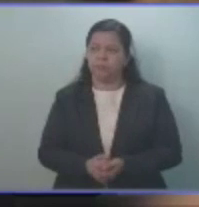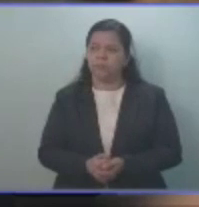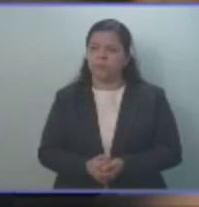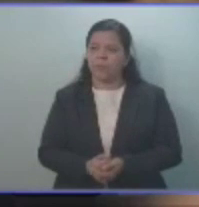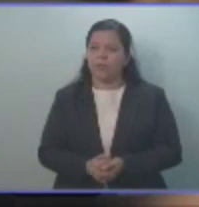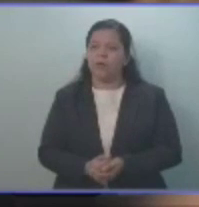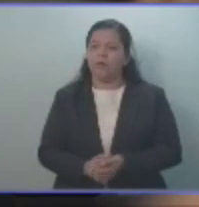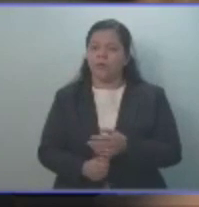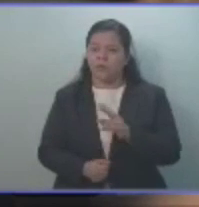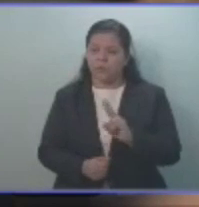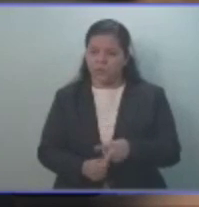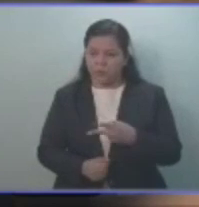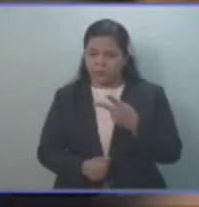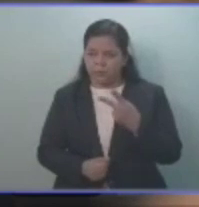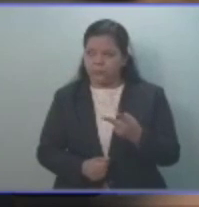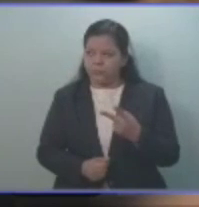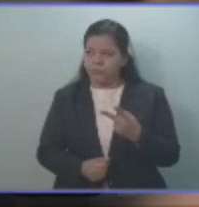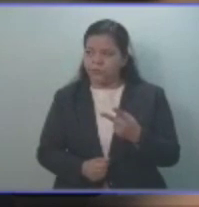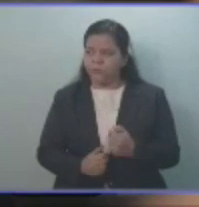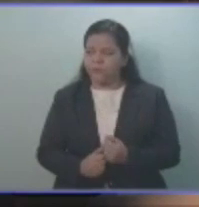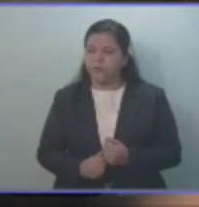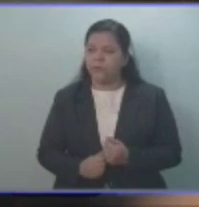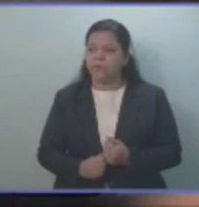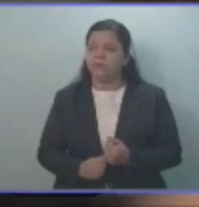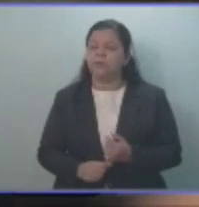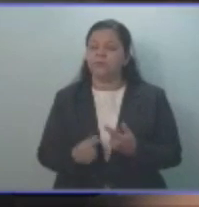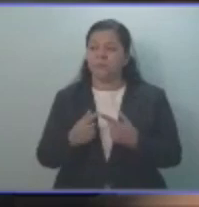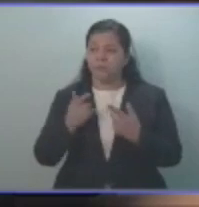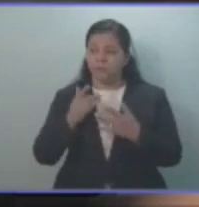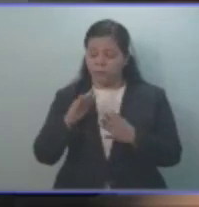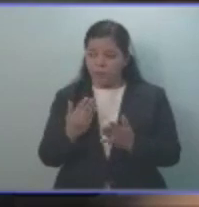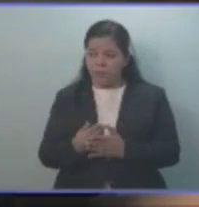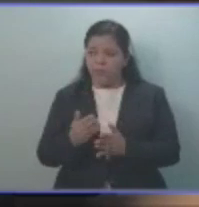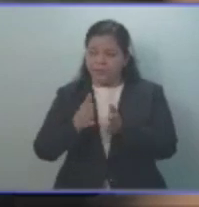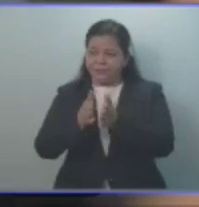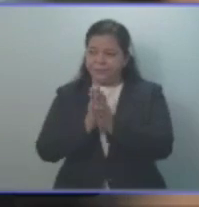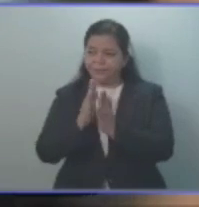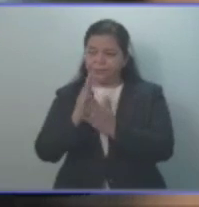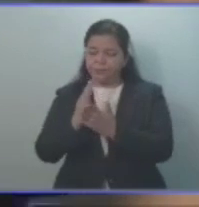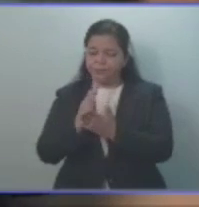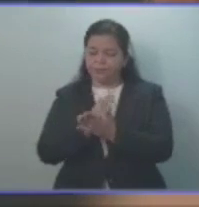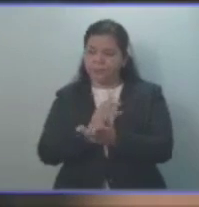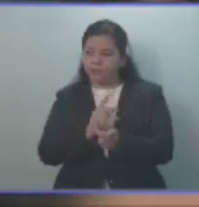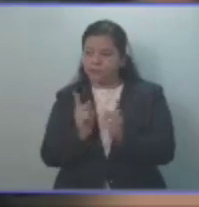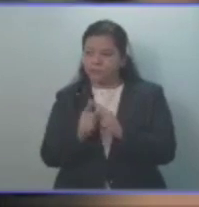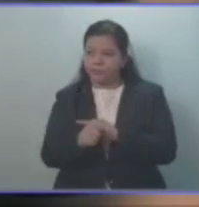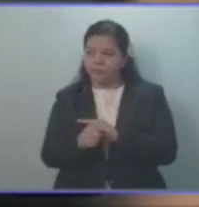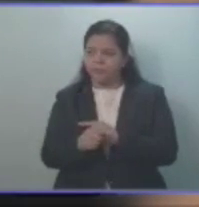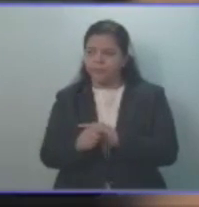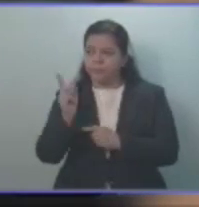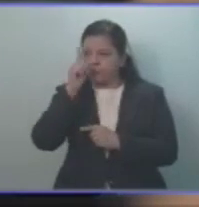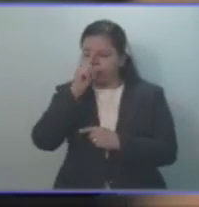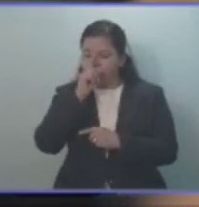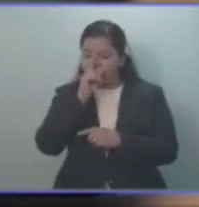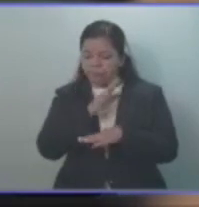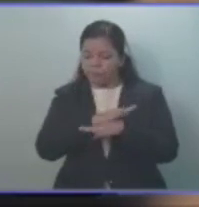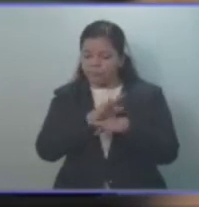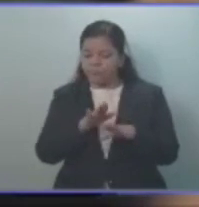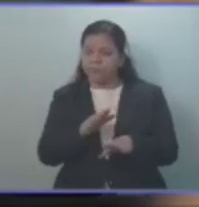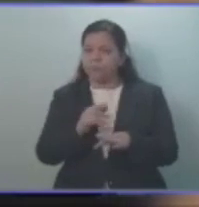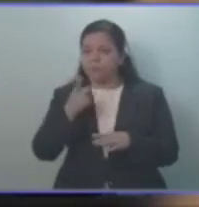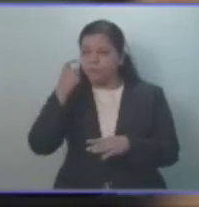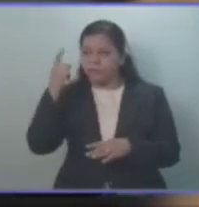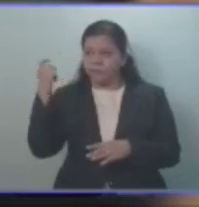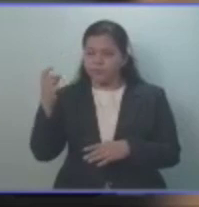es una. Y la otra es solicitarle modificación de agenda, presidente, para incorporar un minuto de silencio en la memoria de